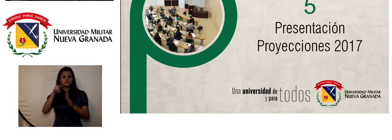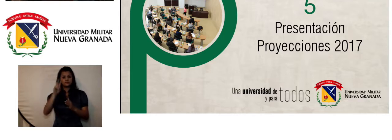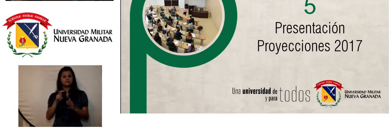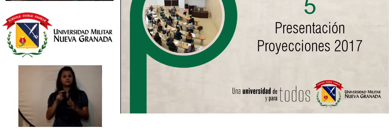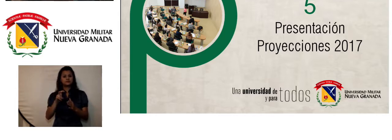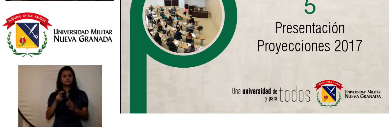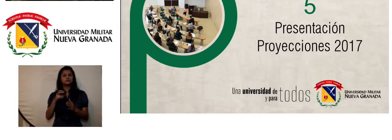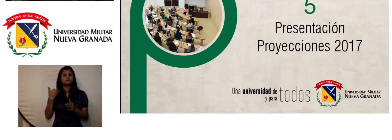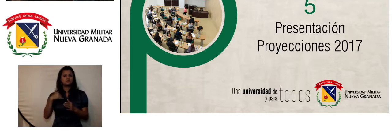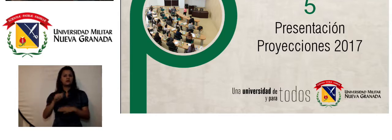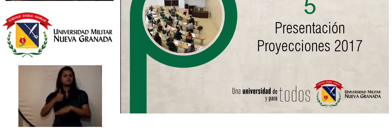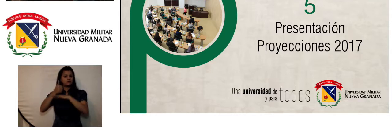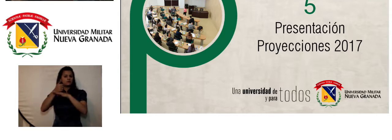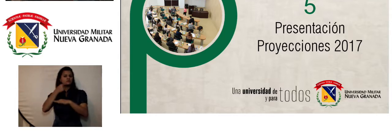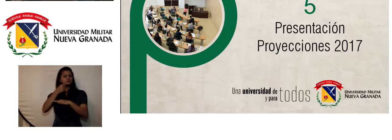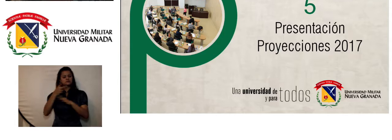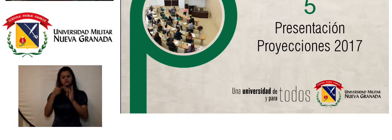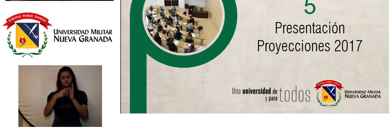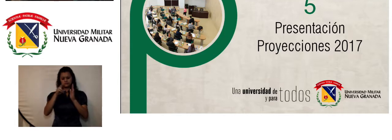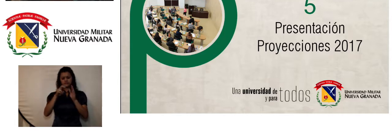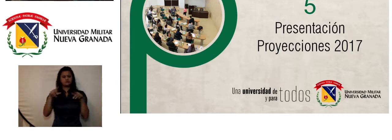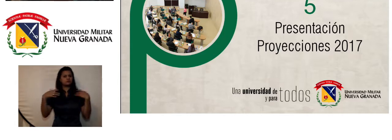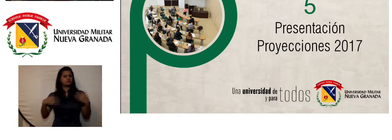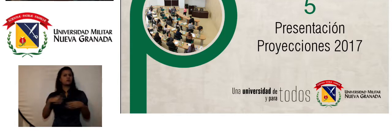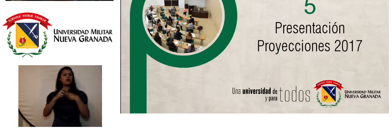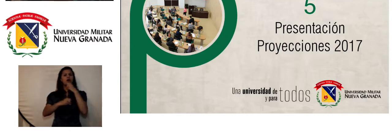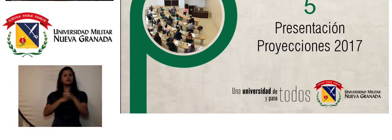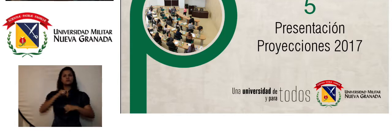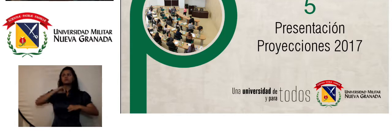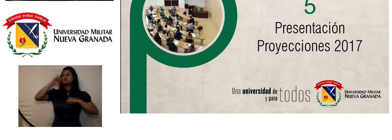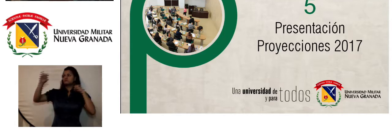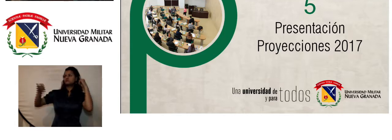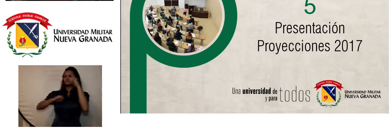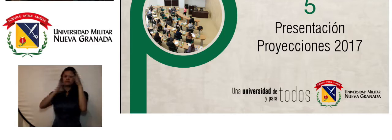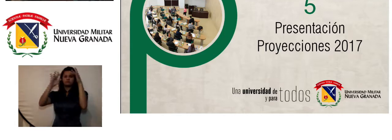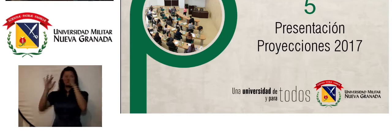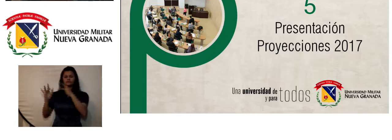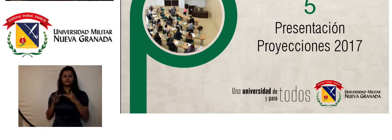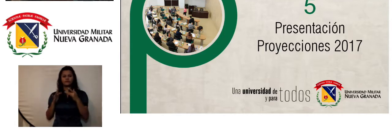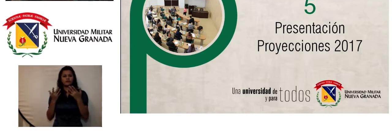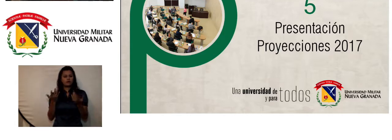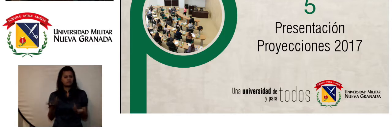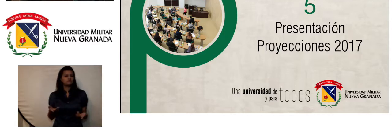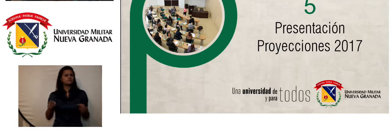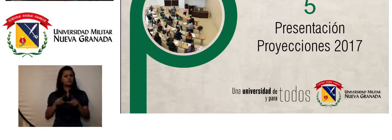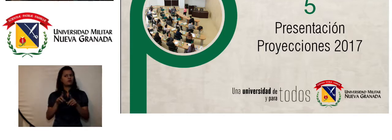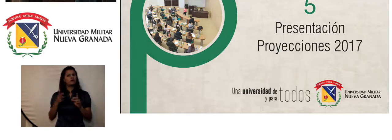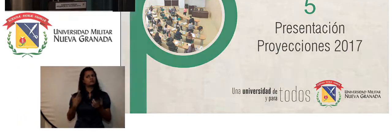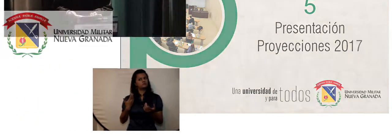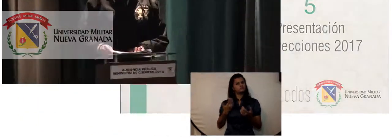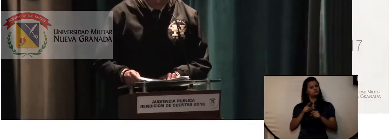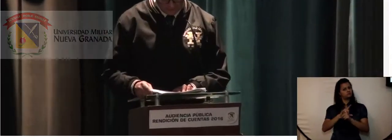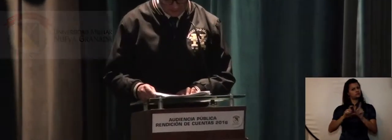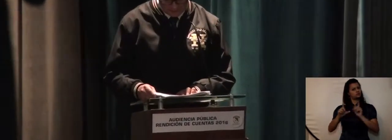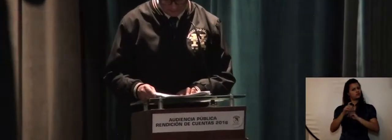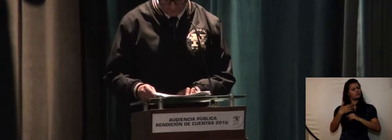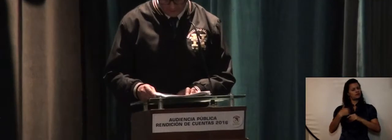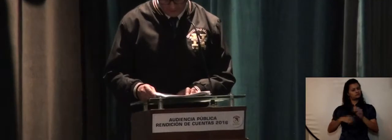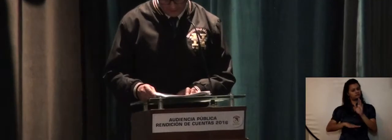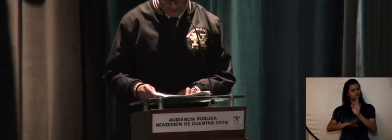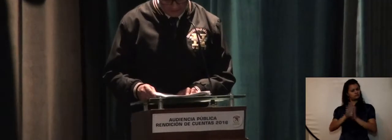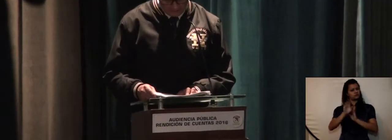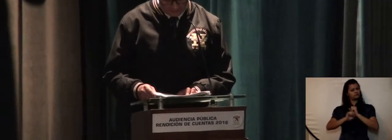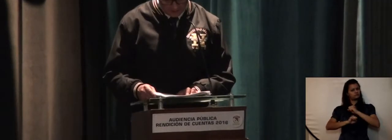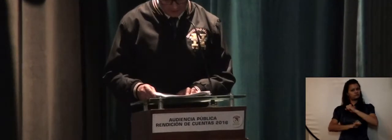por parte de la rectoría como el año de la internacionalización y con ello el fortalecimiento de esta cultura al interior de nuestra universidad